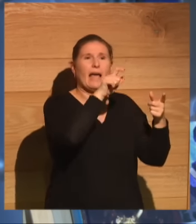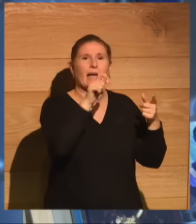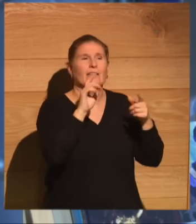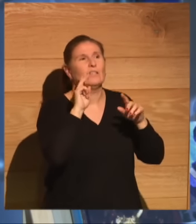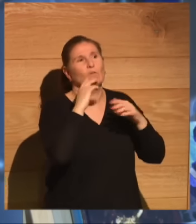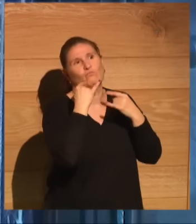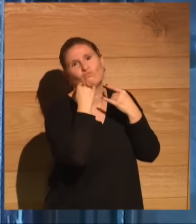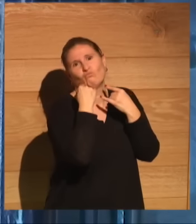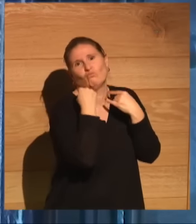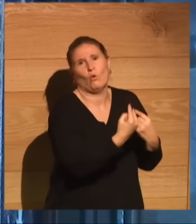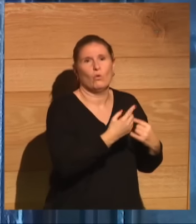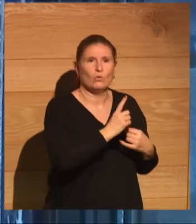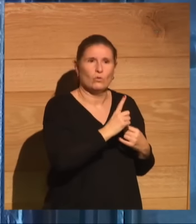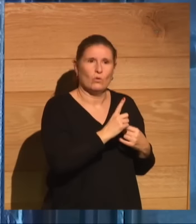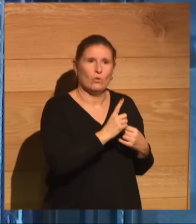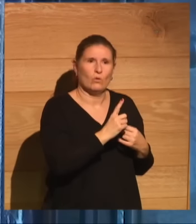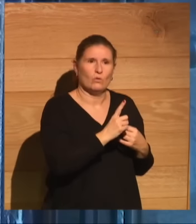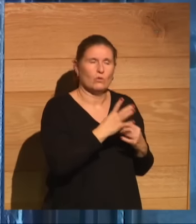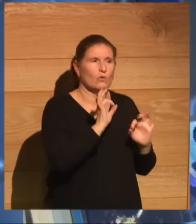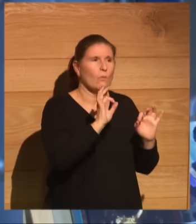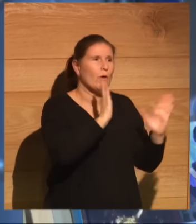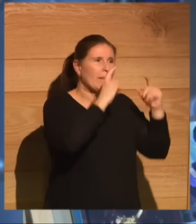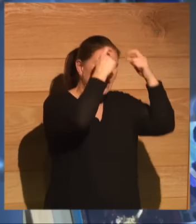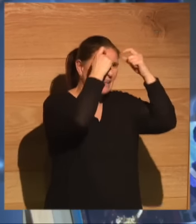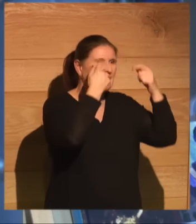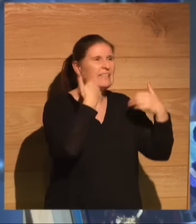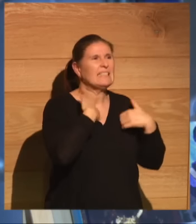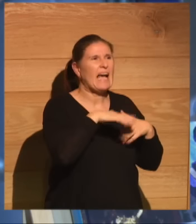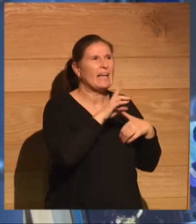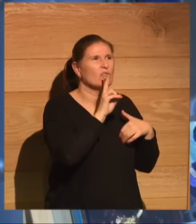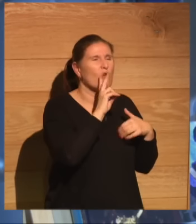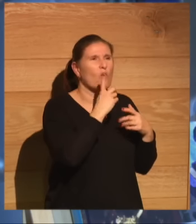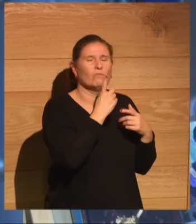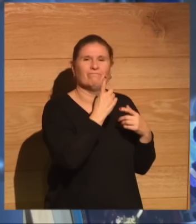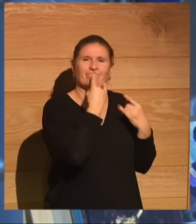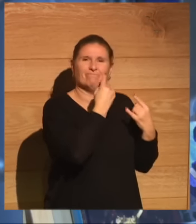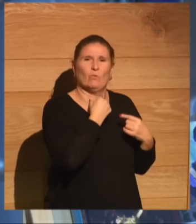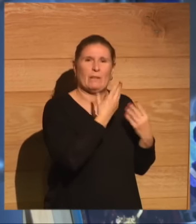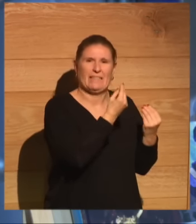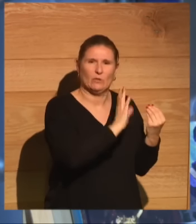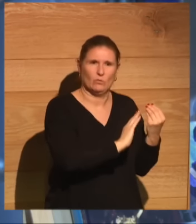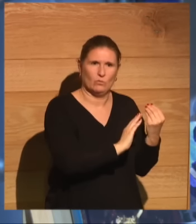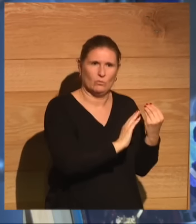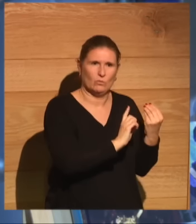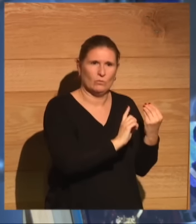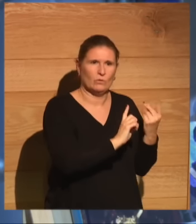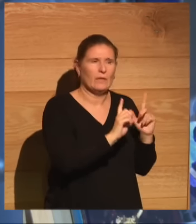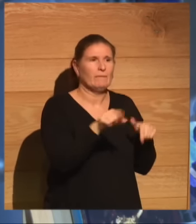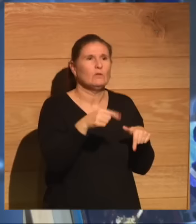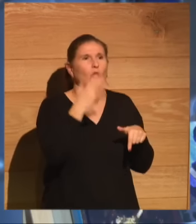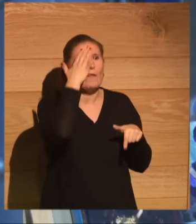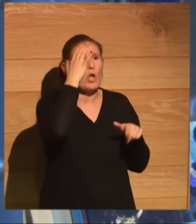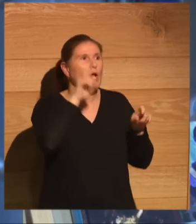estás refiriendo por conservadores a los años malos de Disney? Bueno, con conservadores no me estoy refiriendo a políticamente, no me estoy refiriendo a